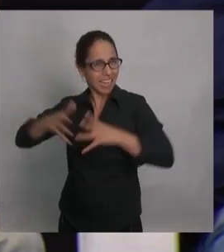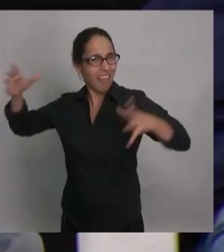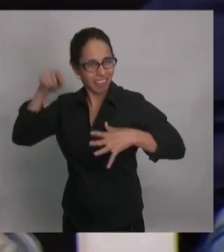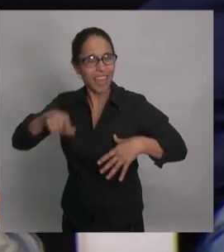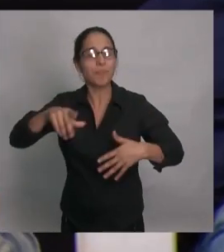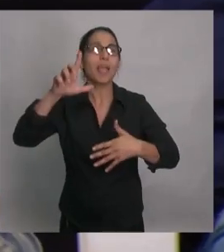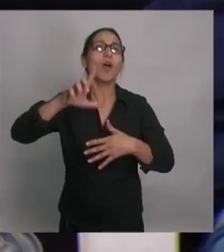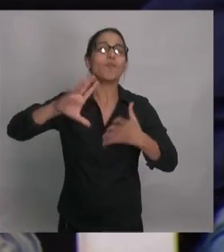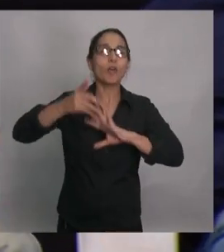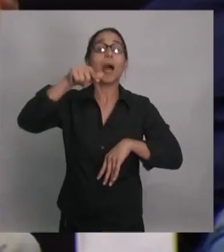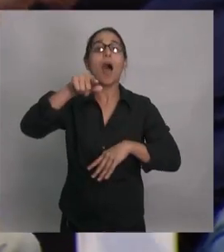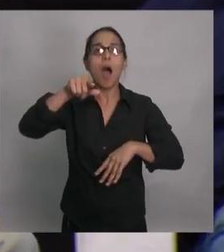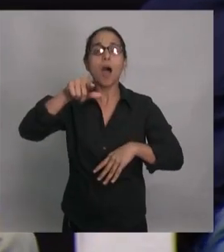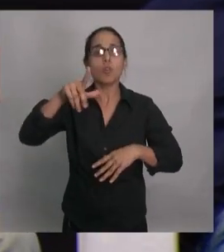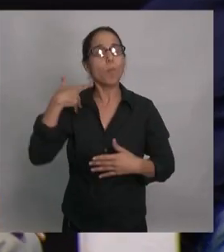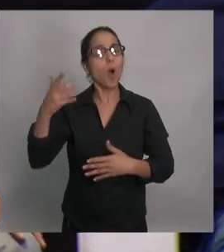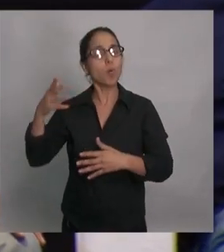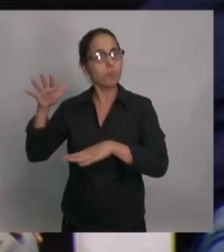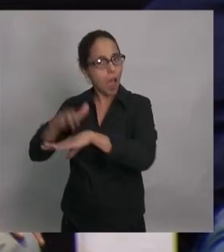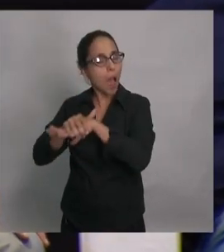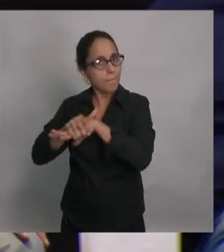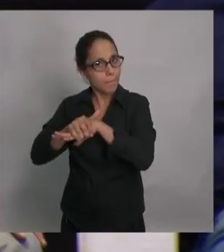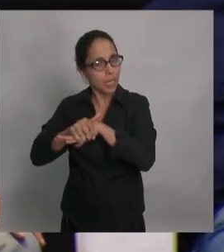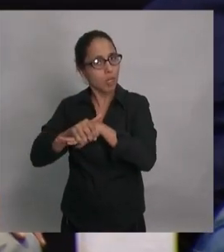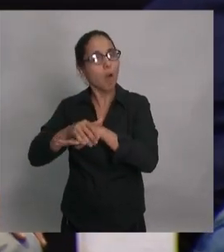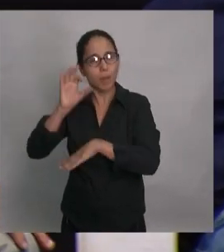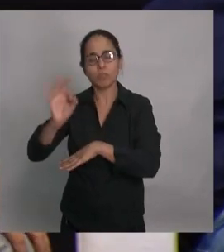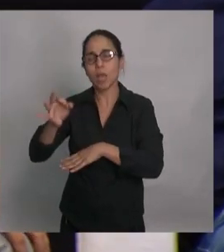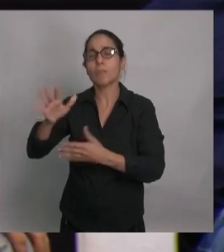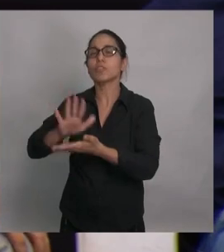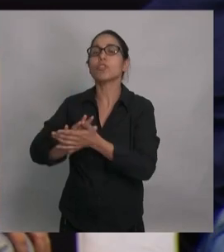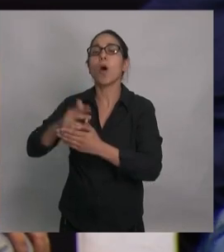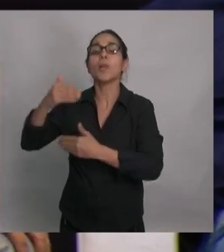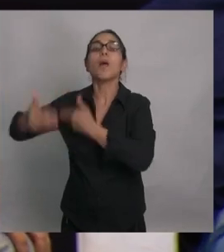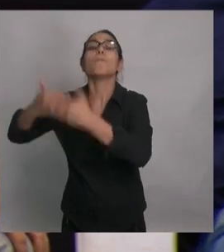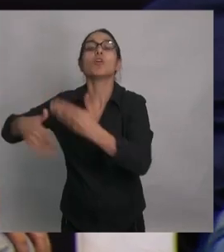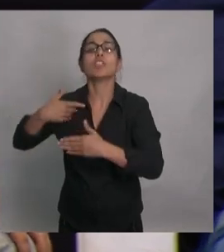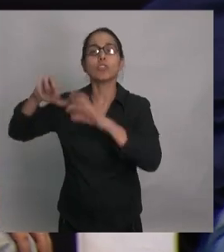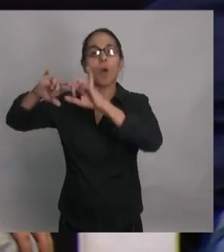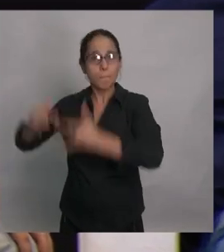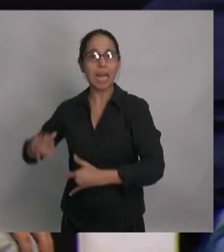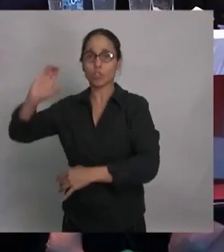bastante incomprendido, pero que algo tiene que ver con el proceso de paz de Colombia, que es el Papa Francisco.